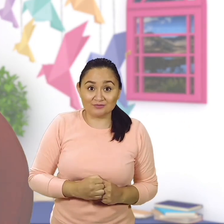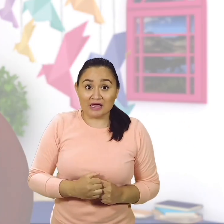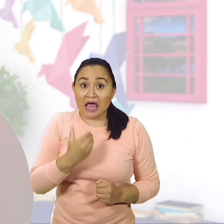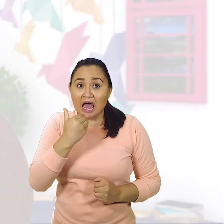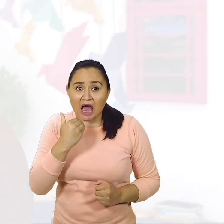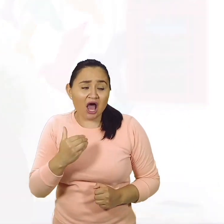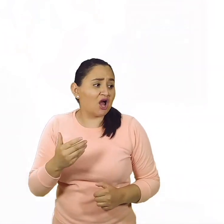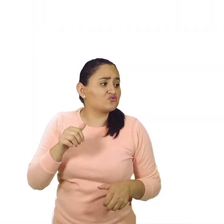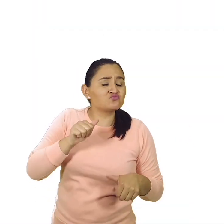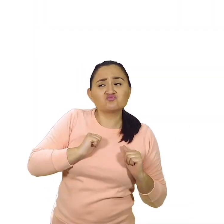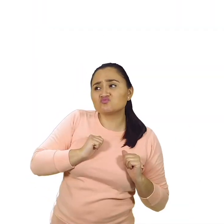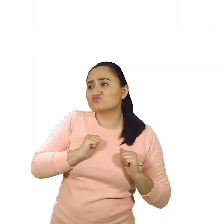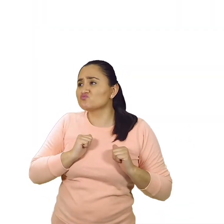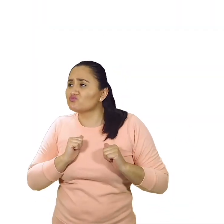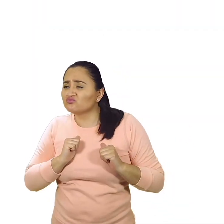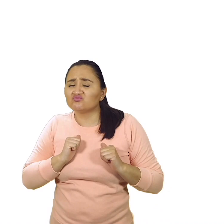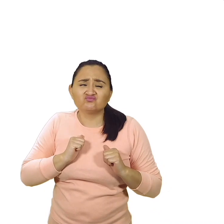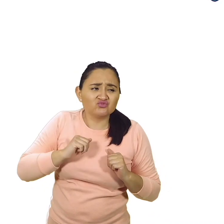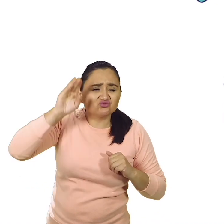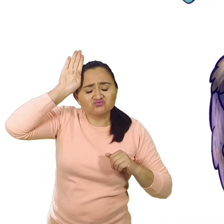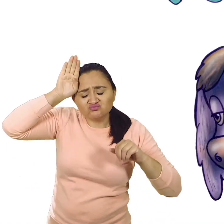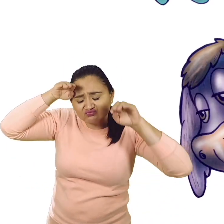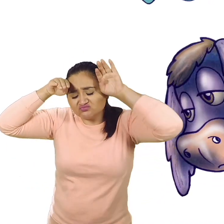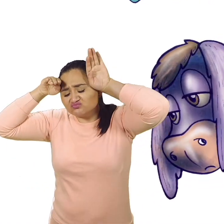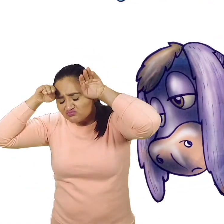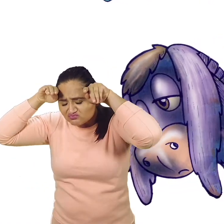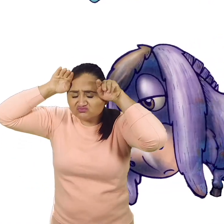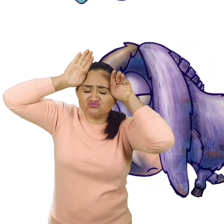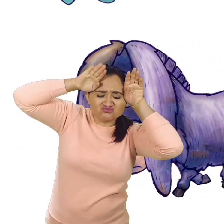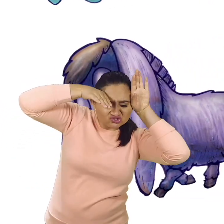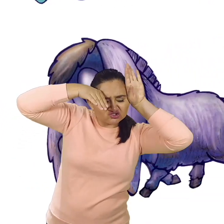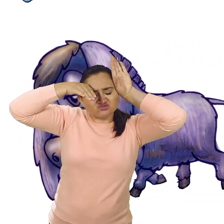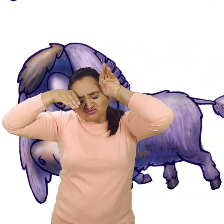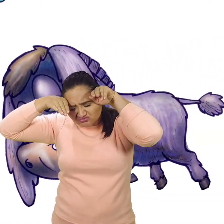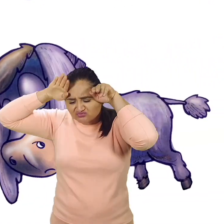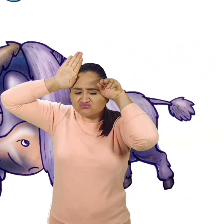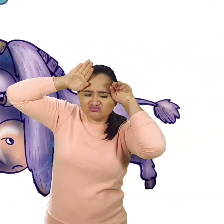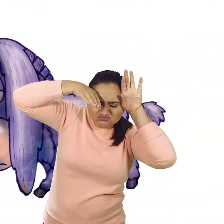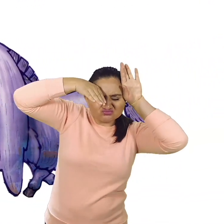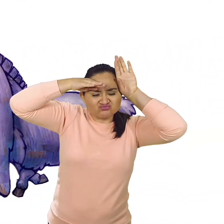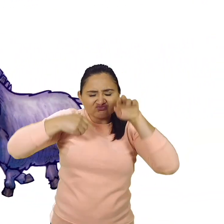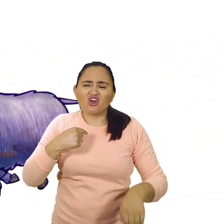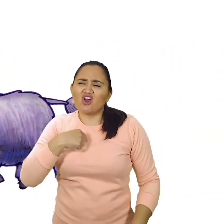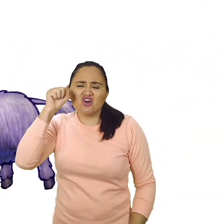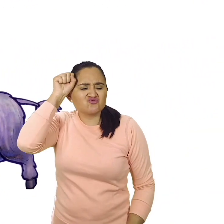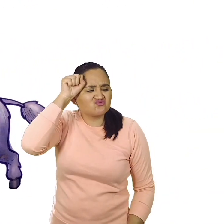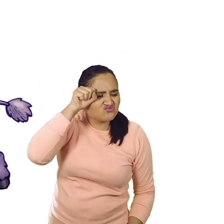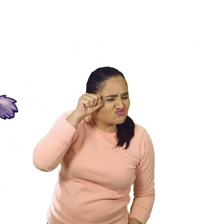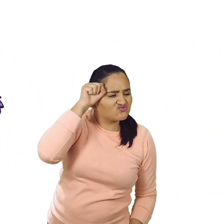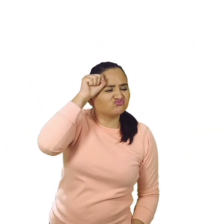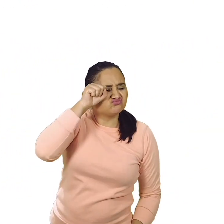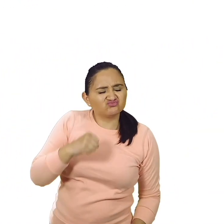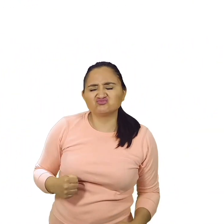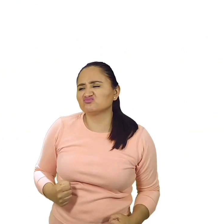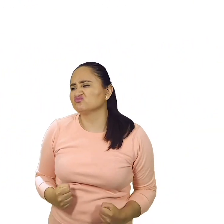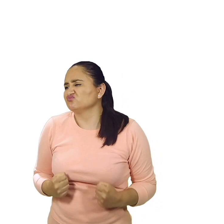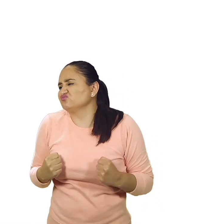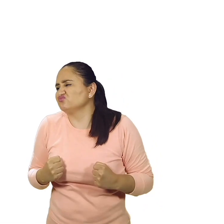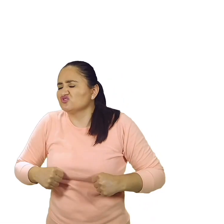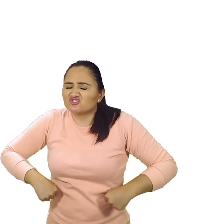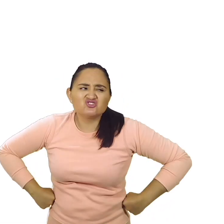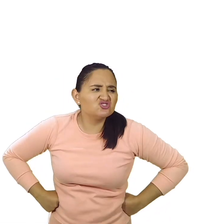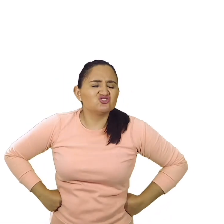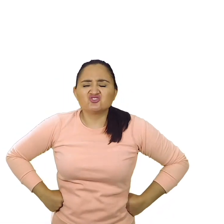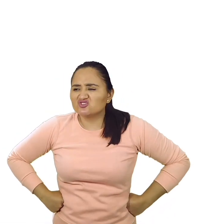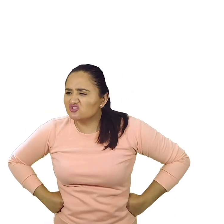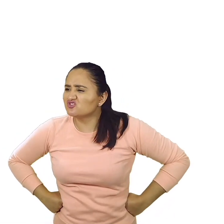aburrido. Cuando no tenía nada que hacer, se decaía y caminaba cabizbajo, arrastrando las orejas por el piso y